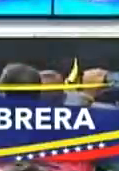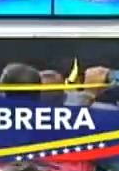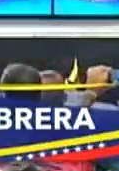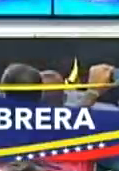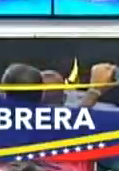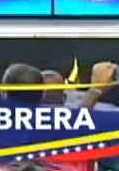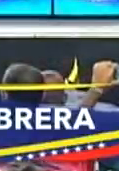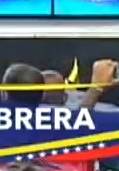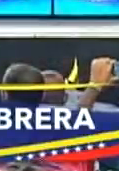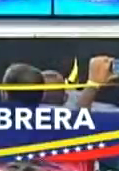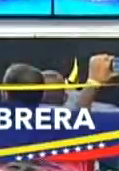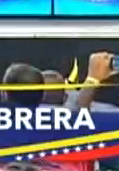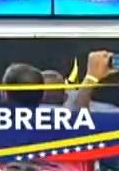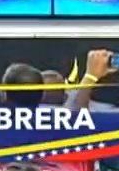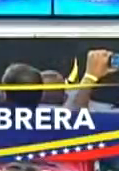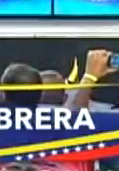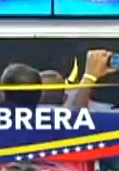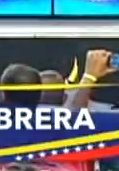trabajadores